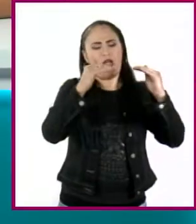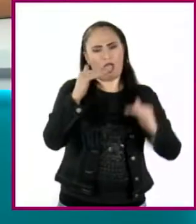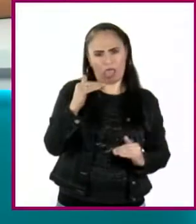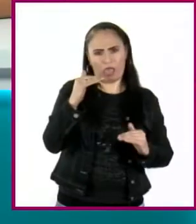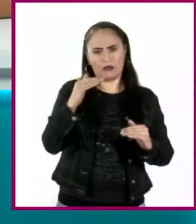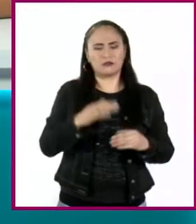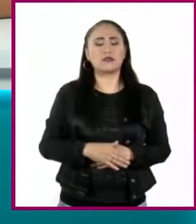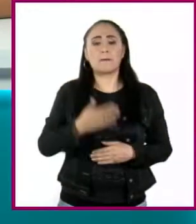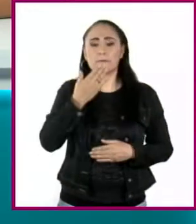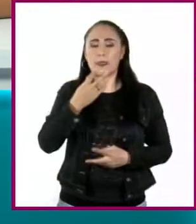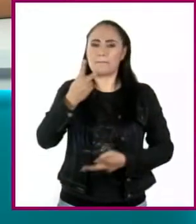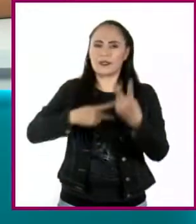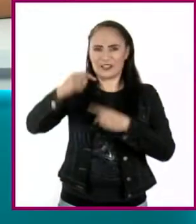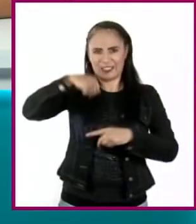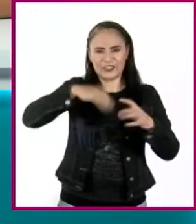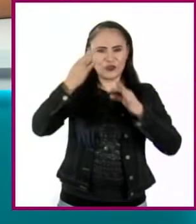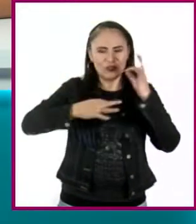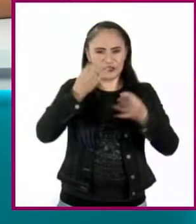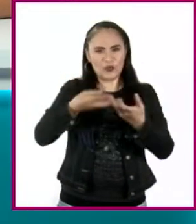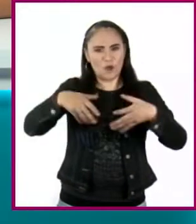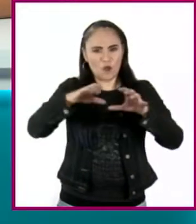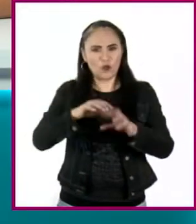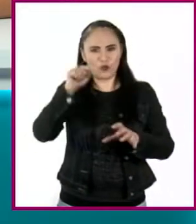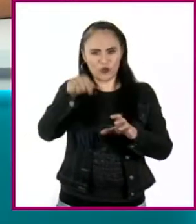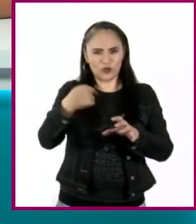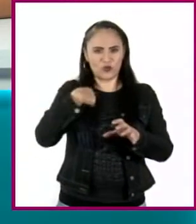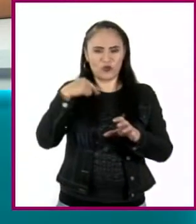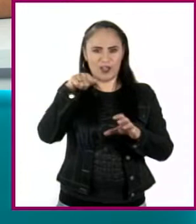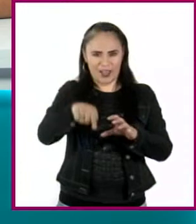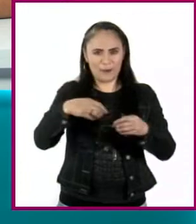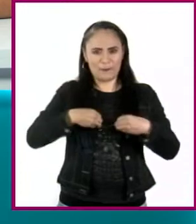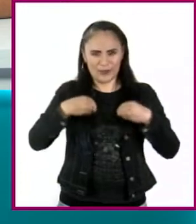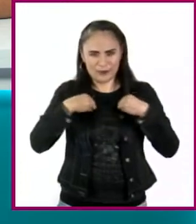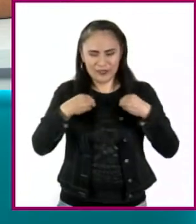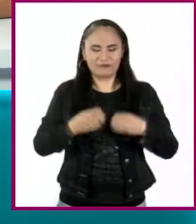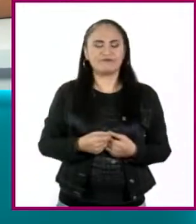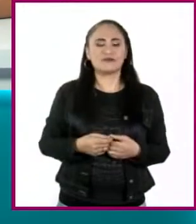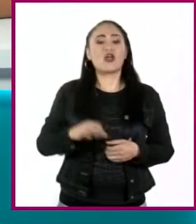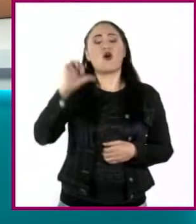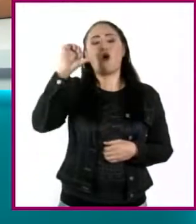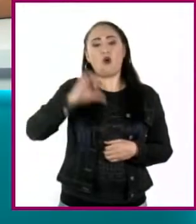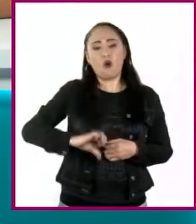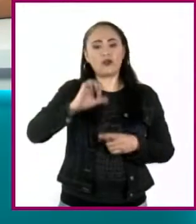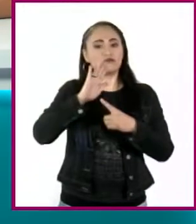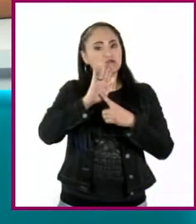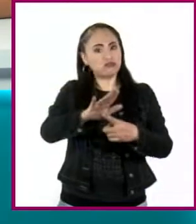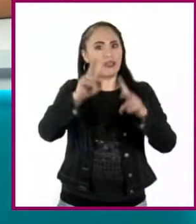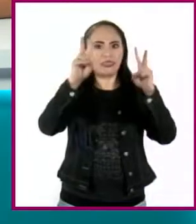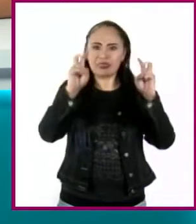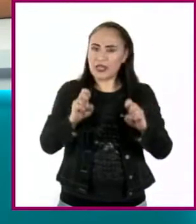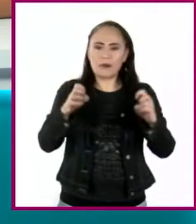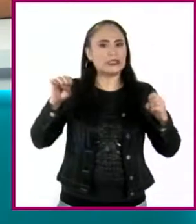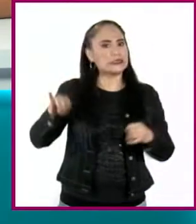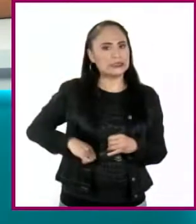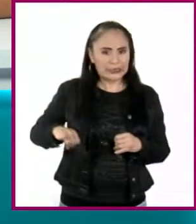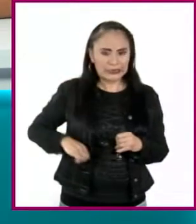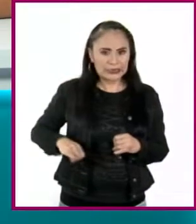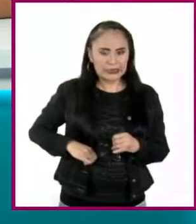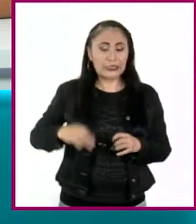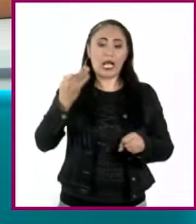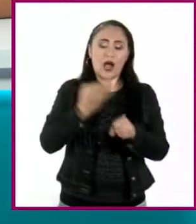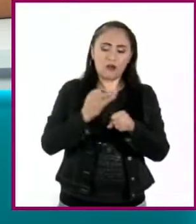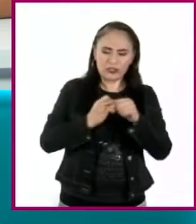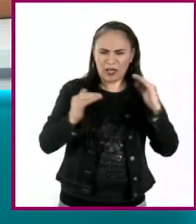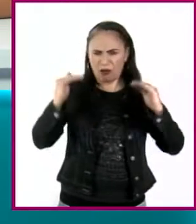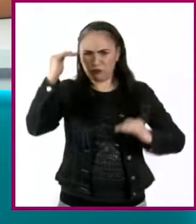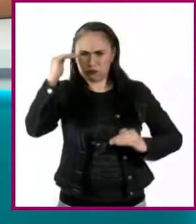Sean bienvenidos a su noticiario Me Toca Este Mundo. Hoy compartiremos con ustedes un interesante tema que guarda relación con la diferencia y lo